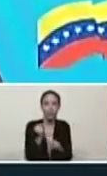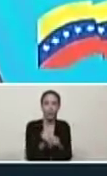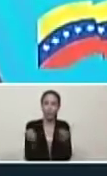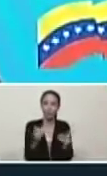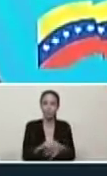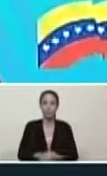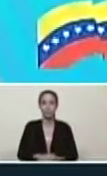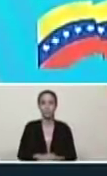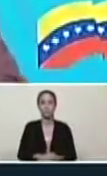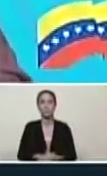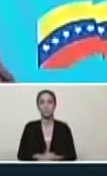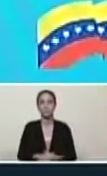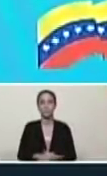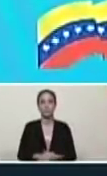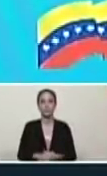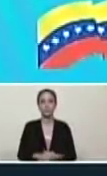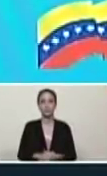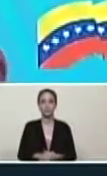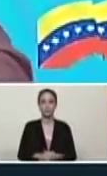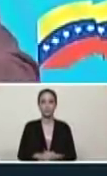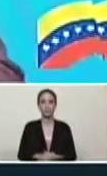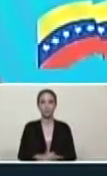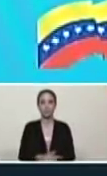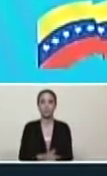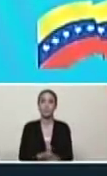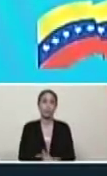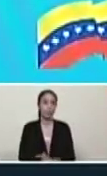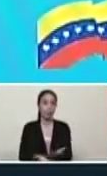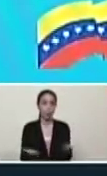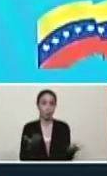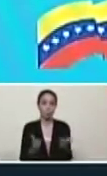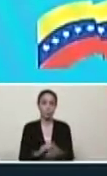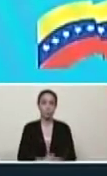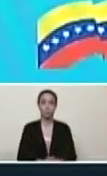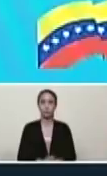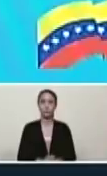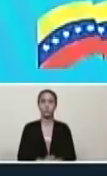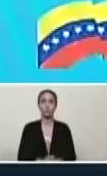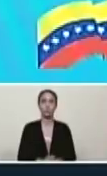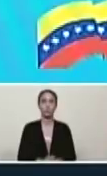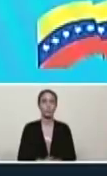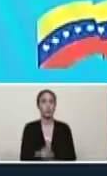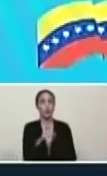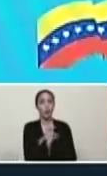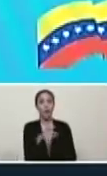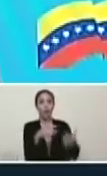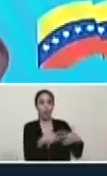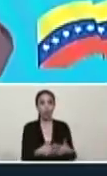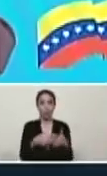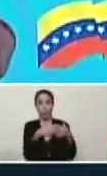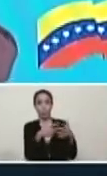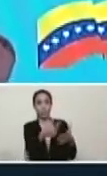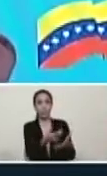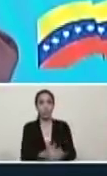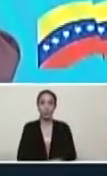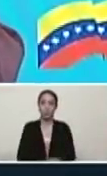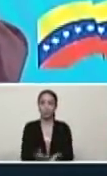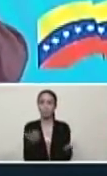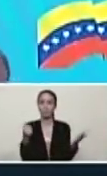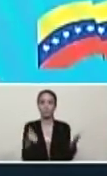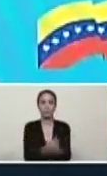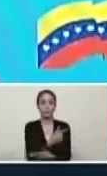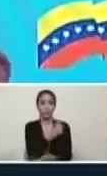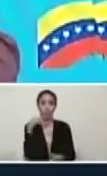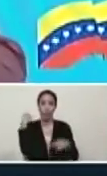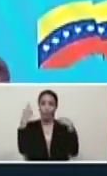política de paz, un norte de paz, totalmente. Y el imperialismo norteamericano y sus aliados, los